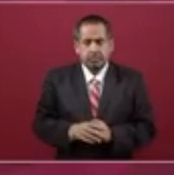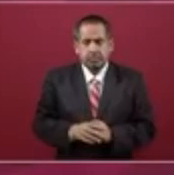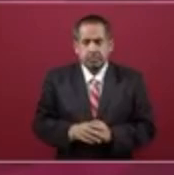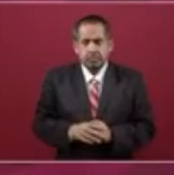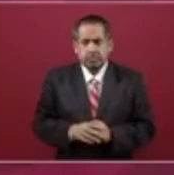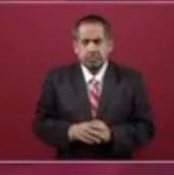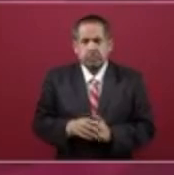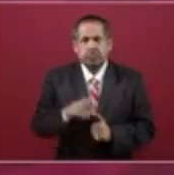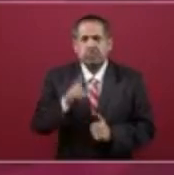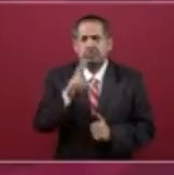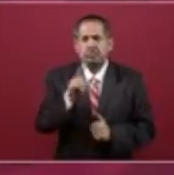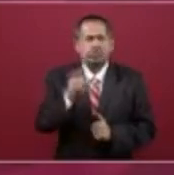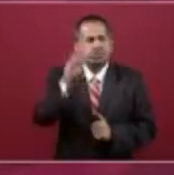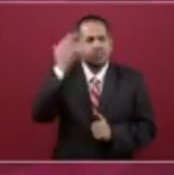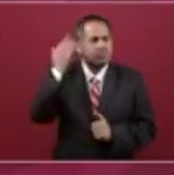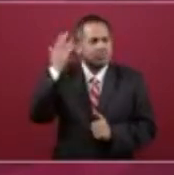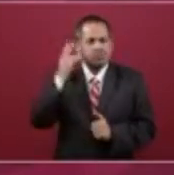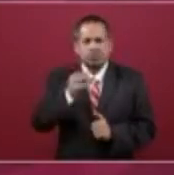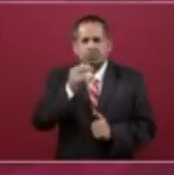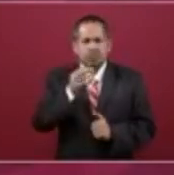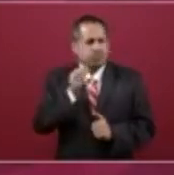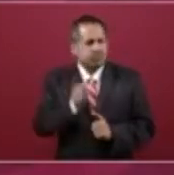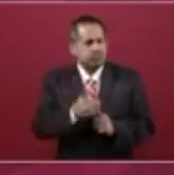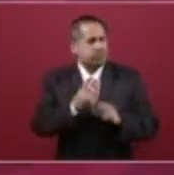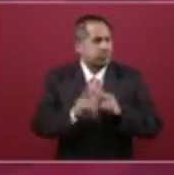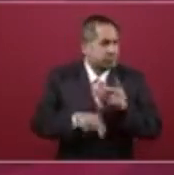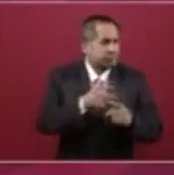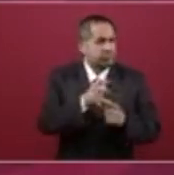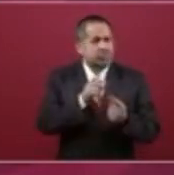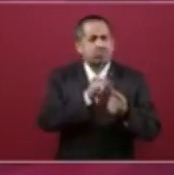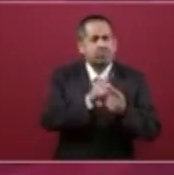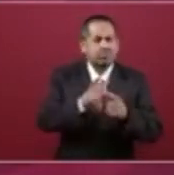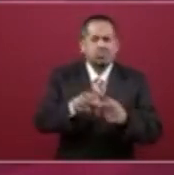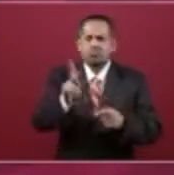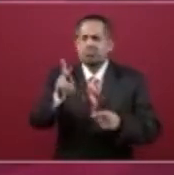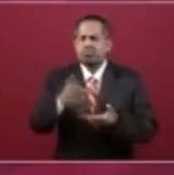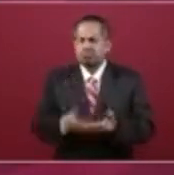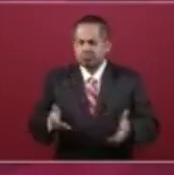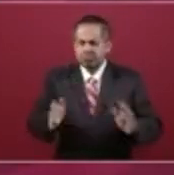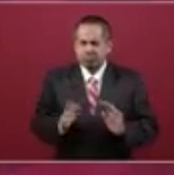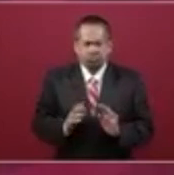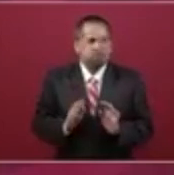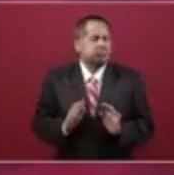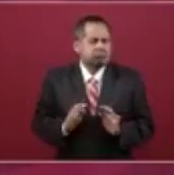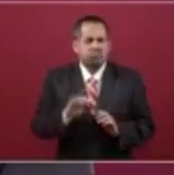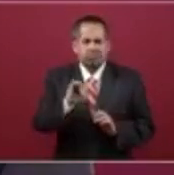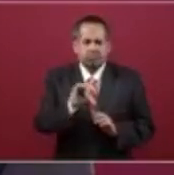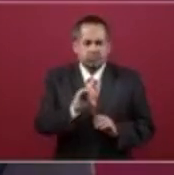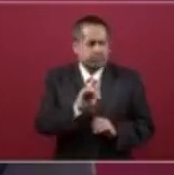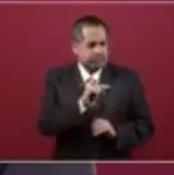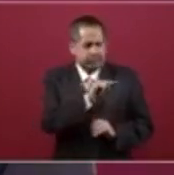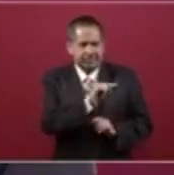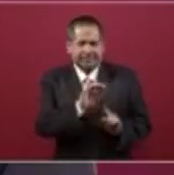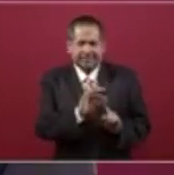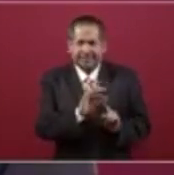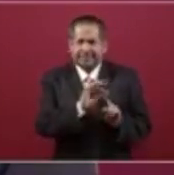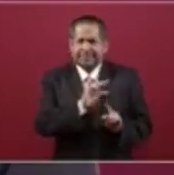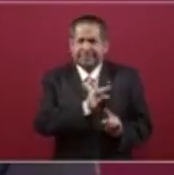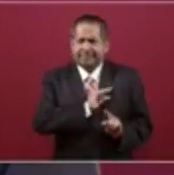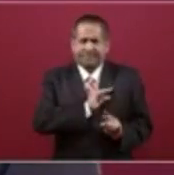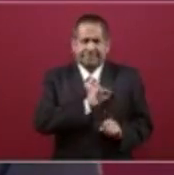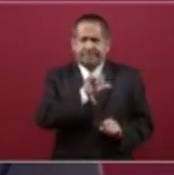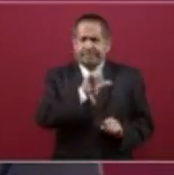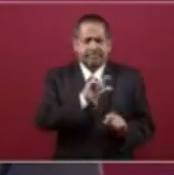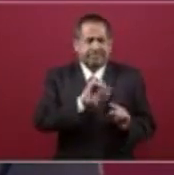no asistía a este tipo de actos, pero en este caso es algo muy especial.